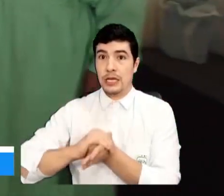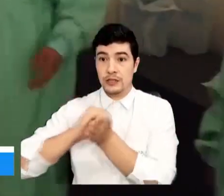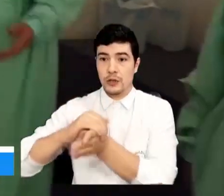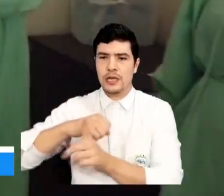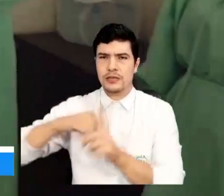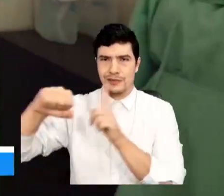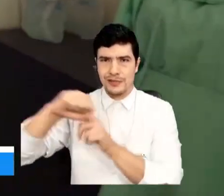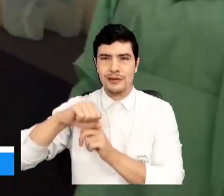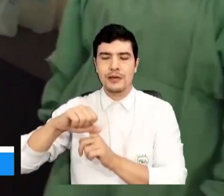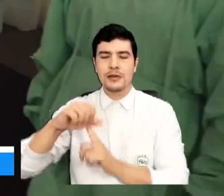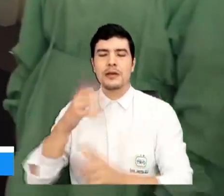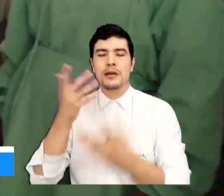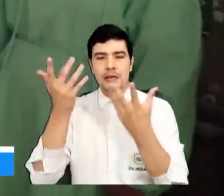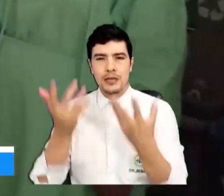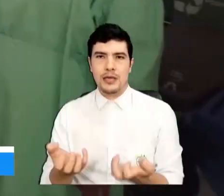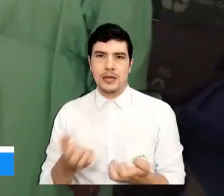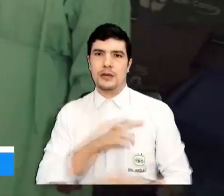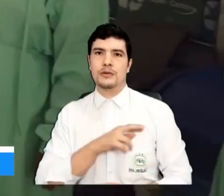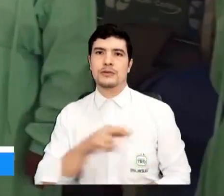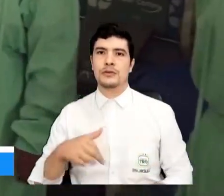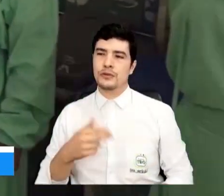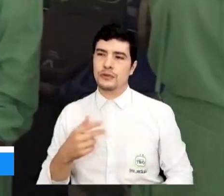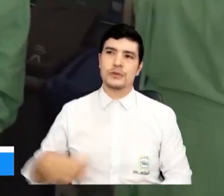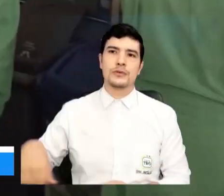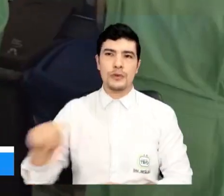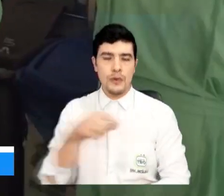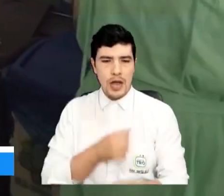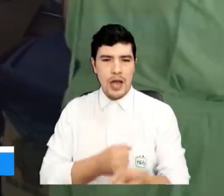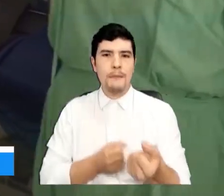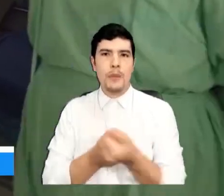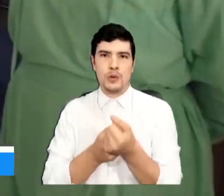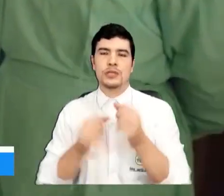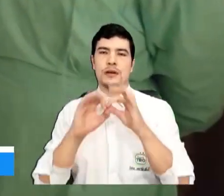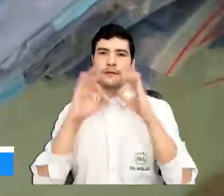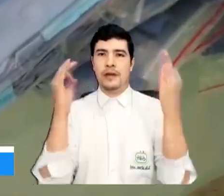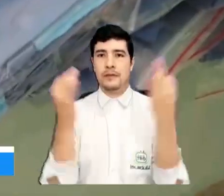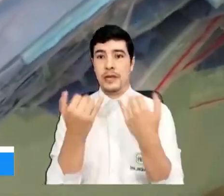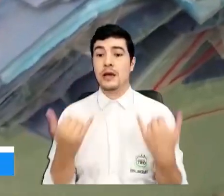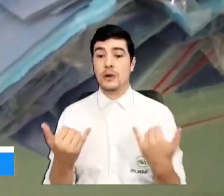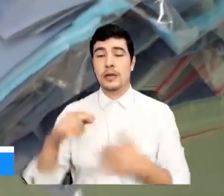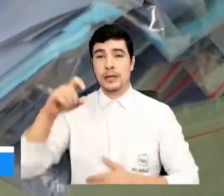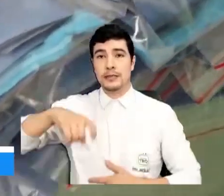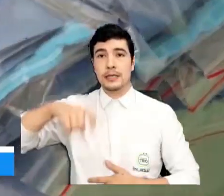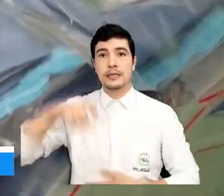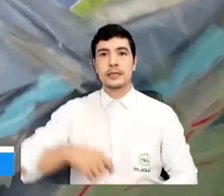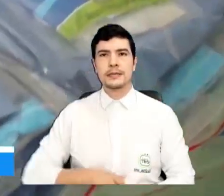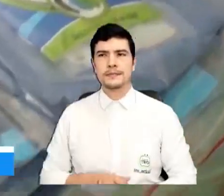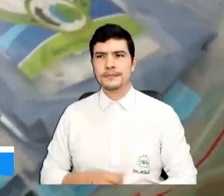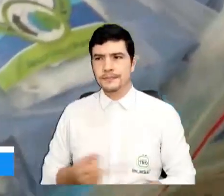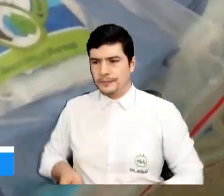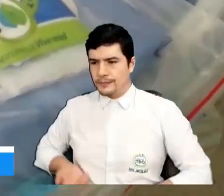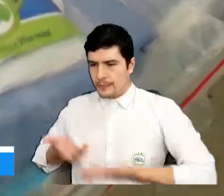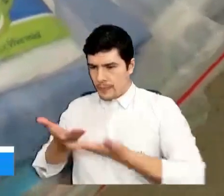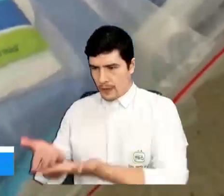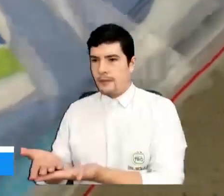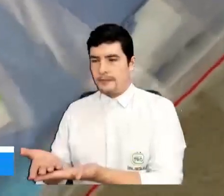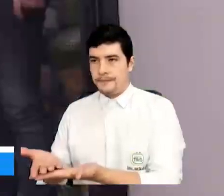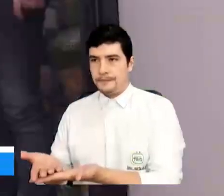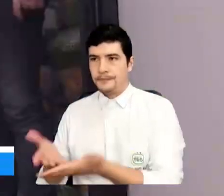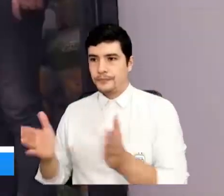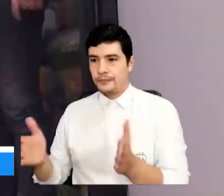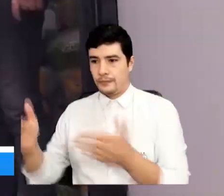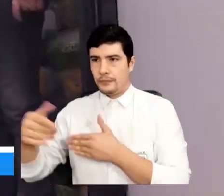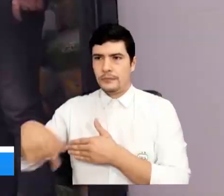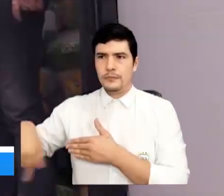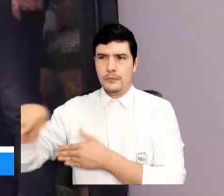kits de protección biomédica a varios hospitales de las provincias del sur de Santander. El objetivo es garantizar la protección del personal